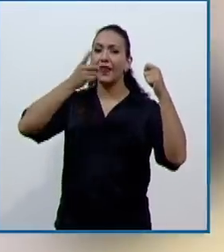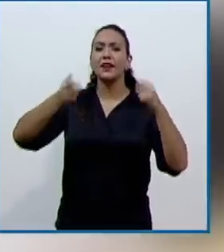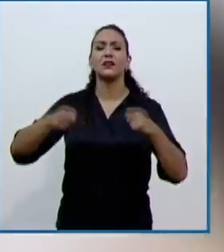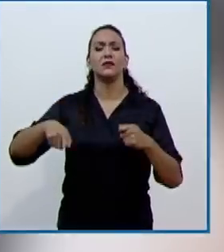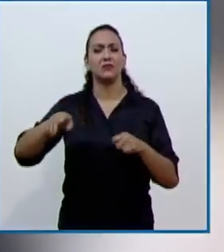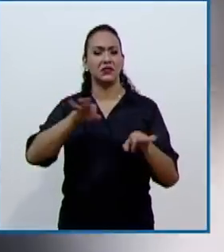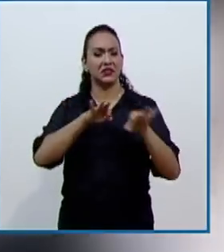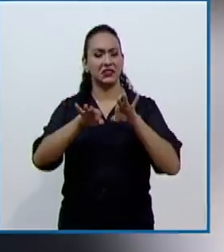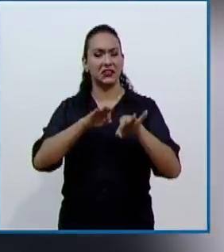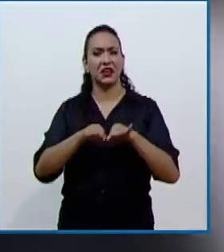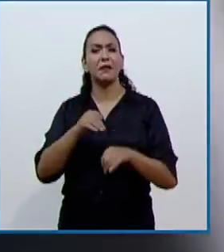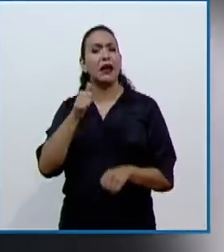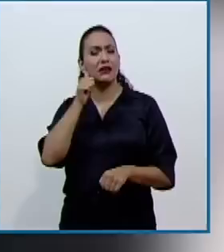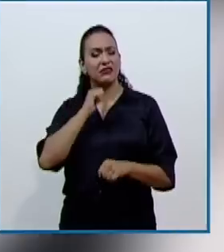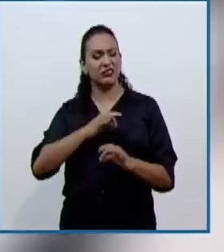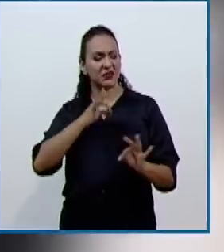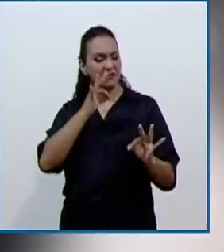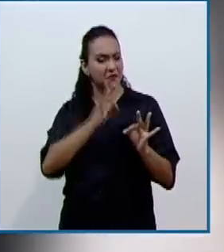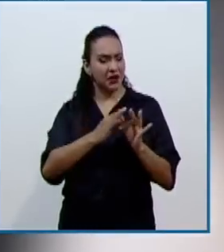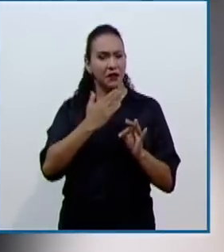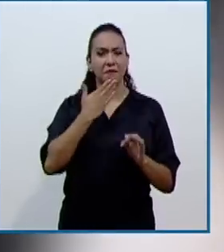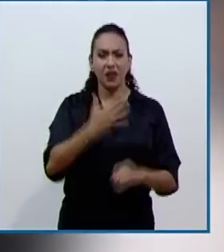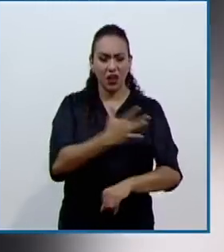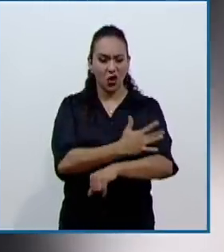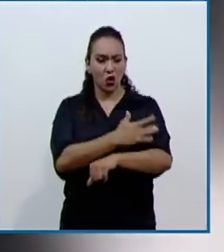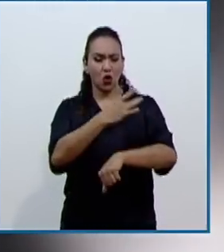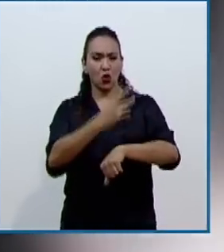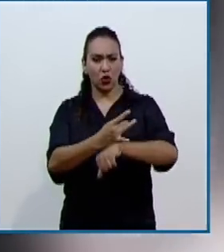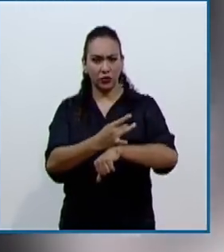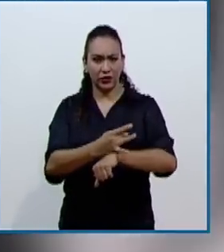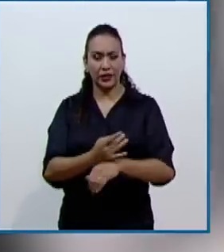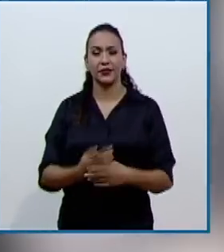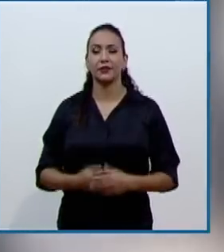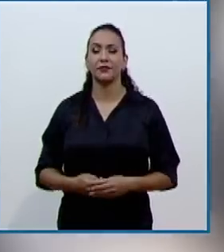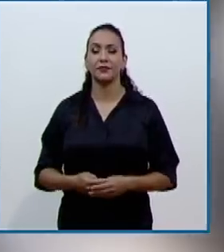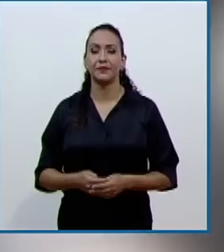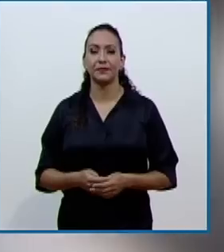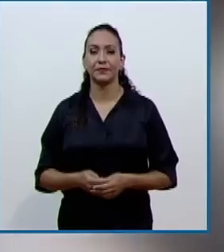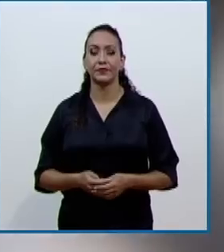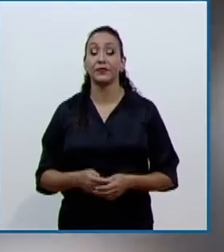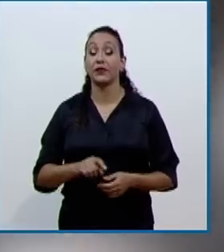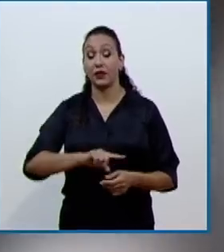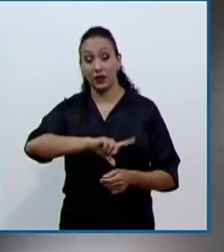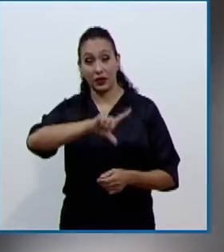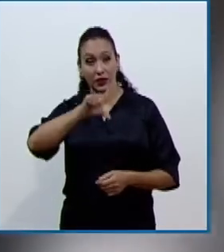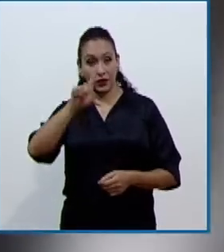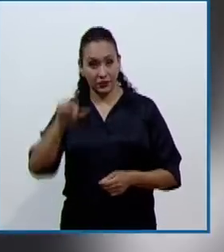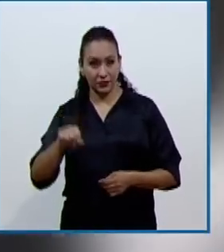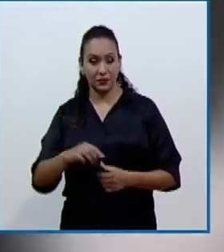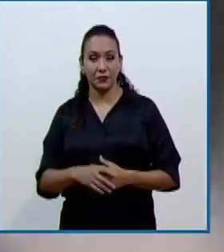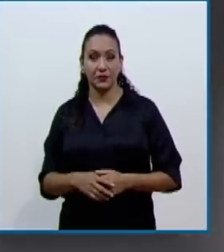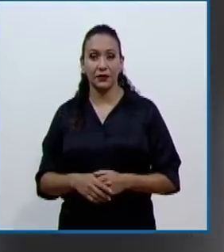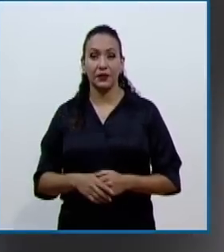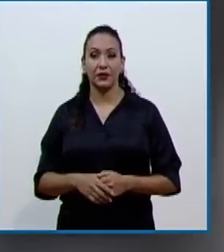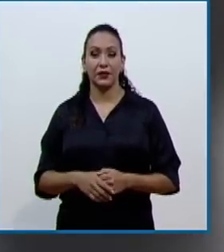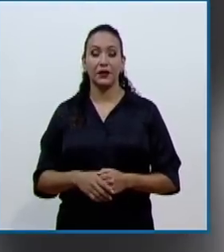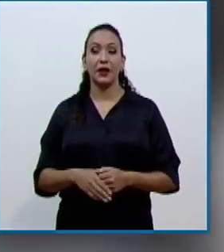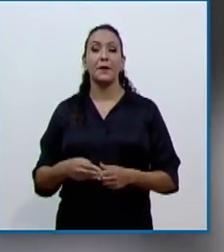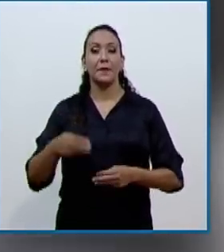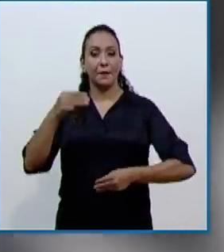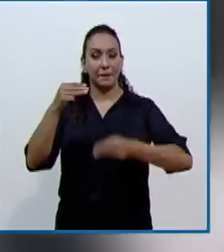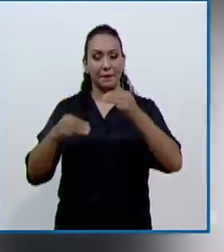y declino con dignidad, y venimos con todo menos con miedo. Por su parte, el magistrado de circuito, Alberto Roldán